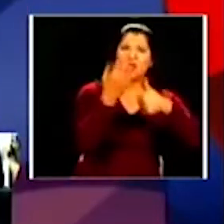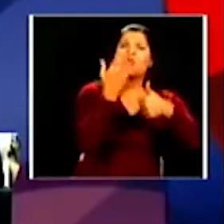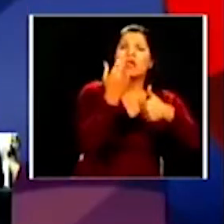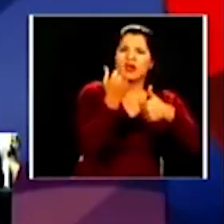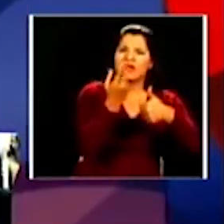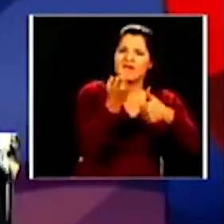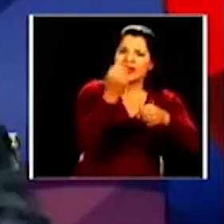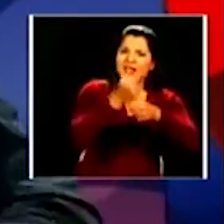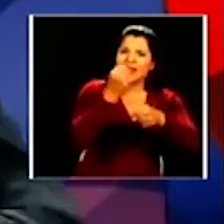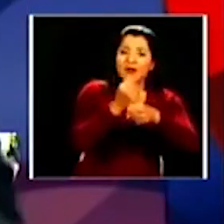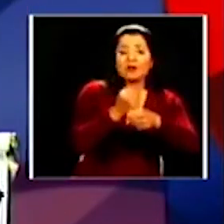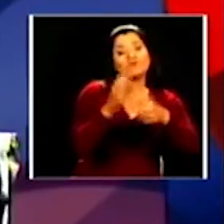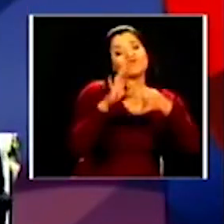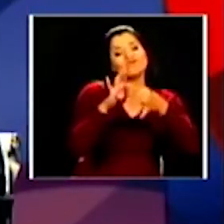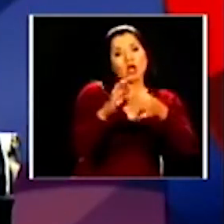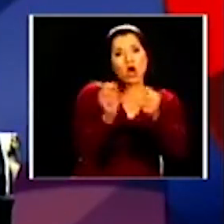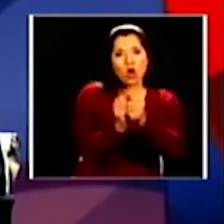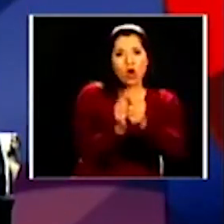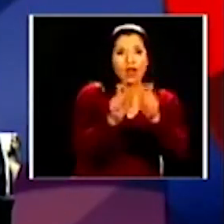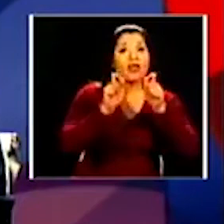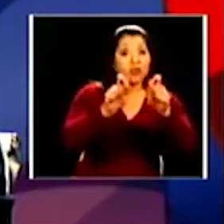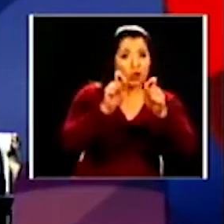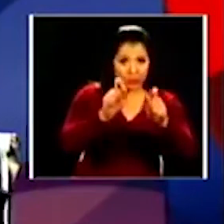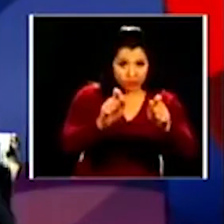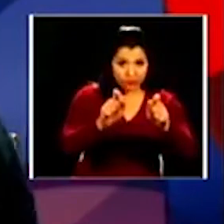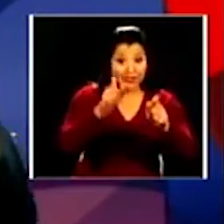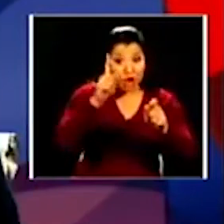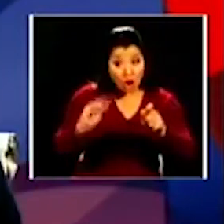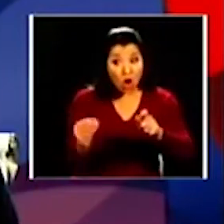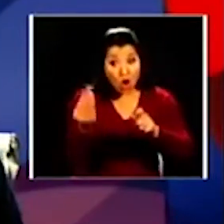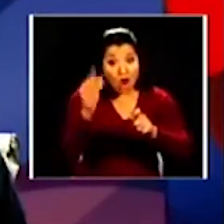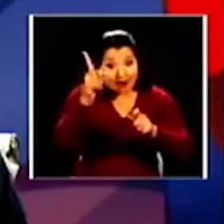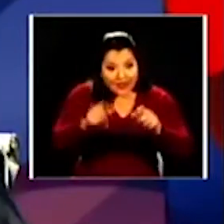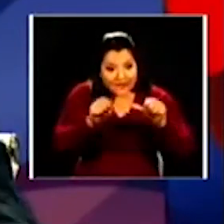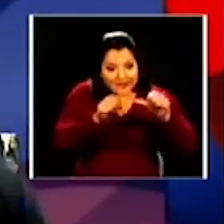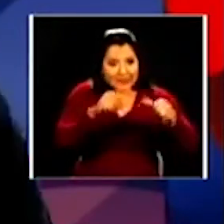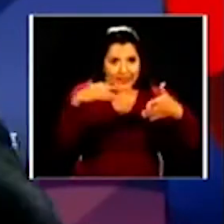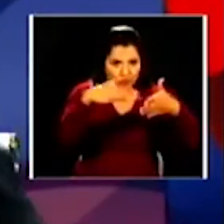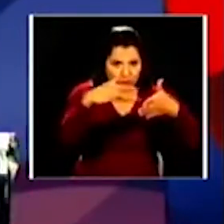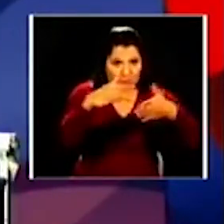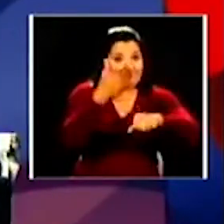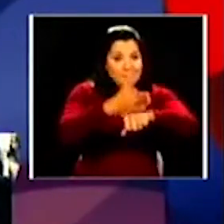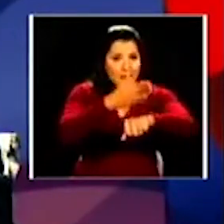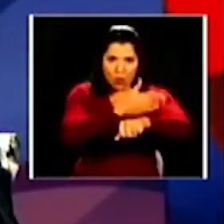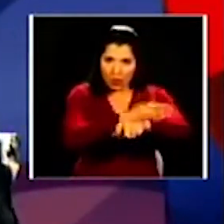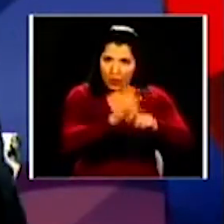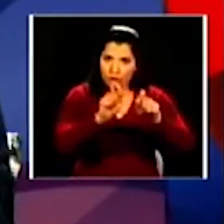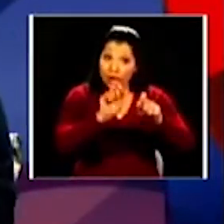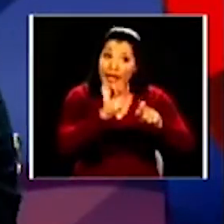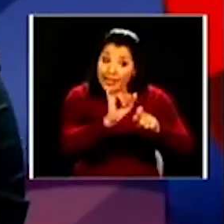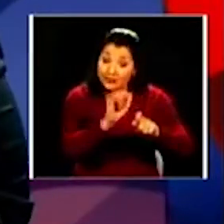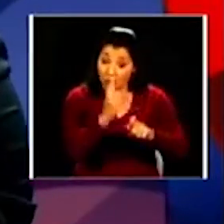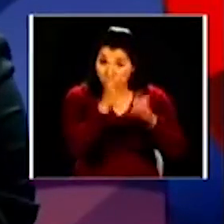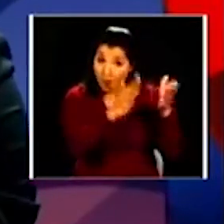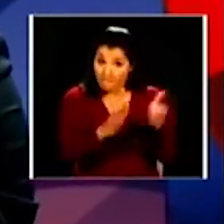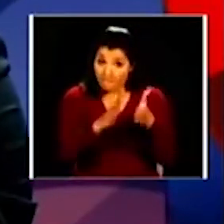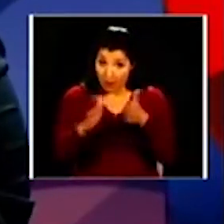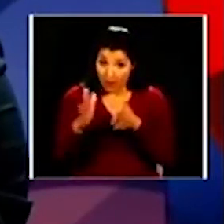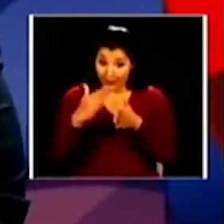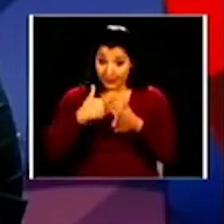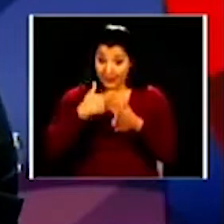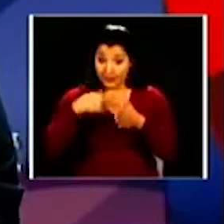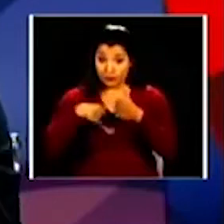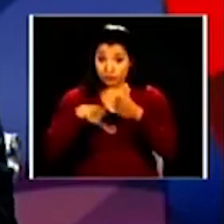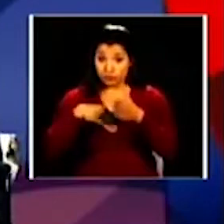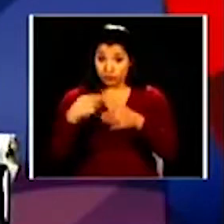en la educación, mejorar la calidad de la educación pública y eso es uno de los planes centrales en nuestro plan de gobierno y eso se llevará desde Casa